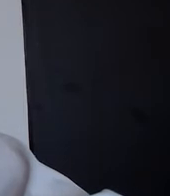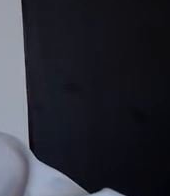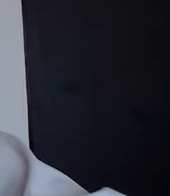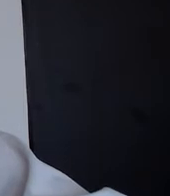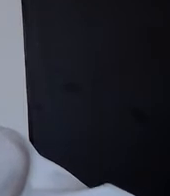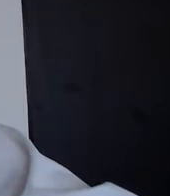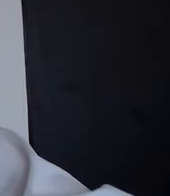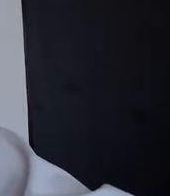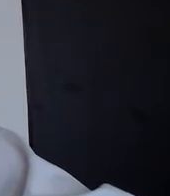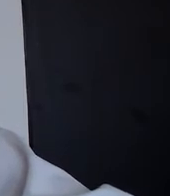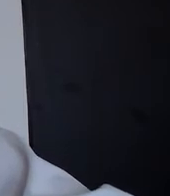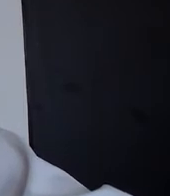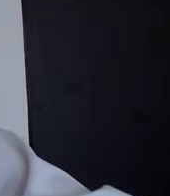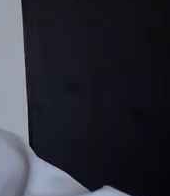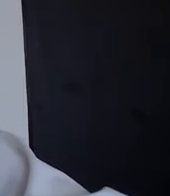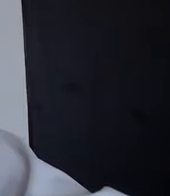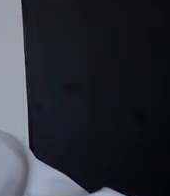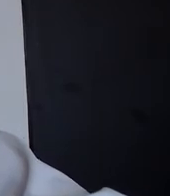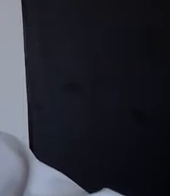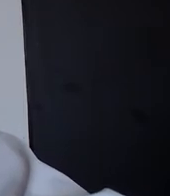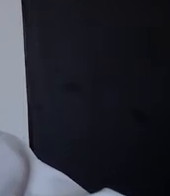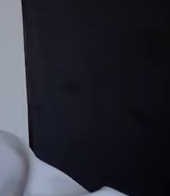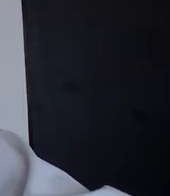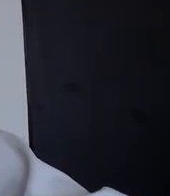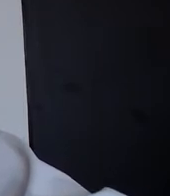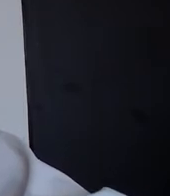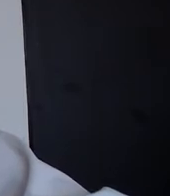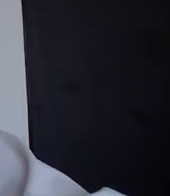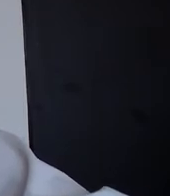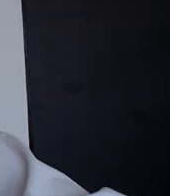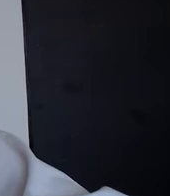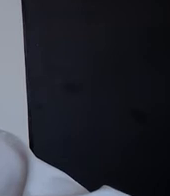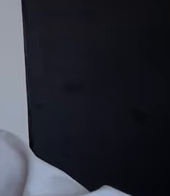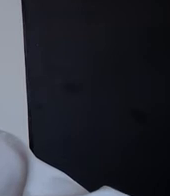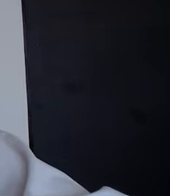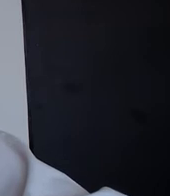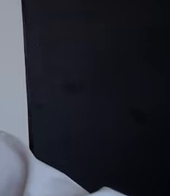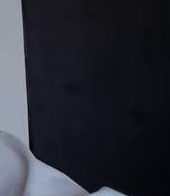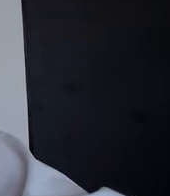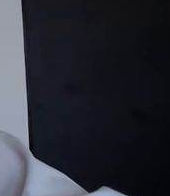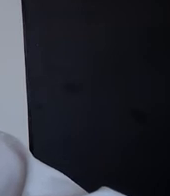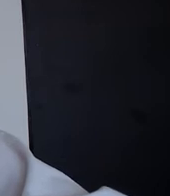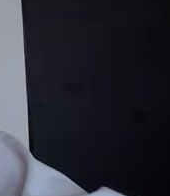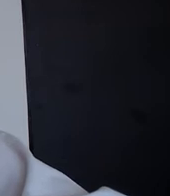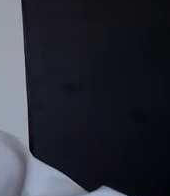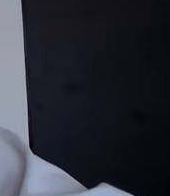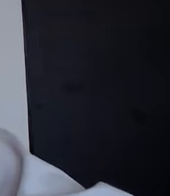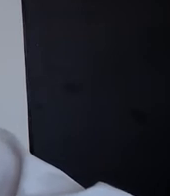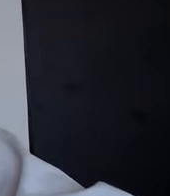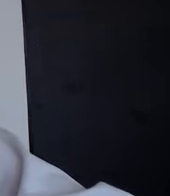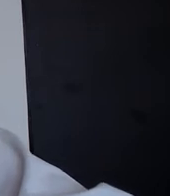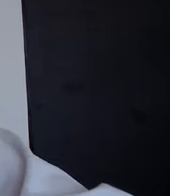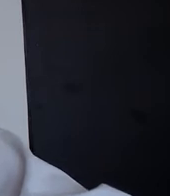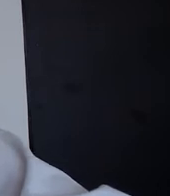desafortunadamente, sin que nadie lo defienda de los medios tradicionales, este ataque frontal hacia una persona, hacia un